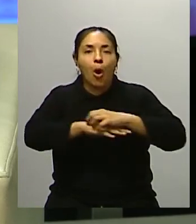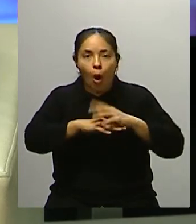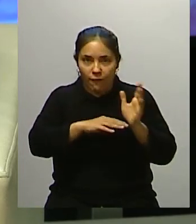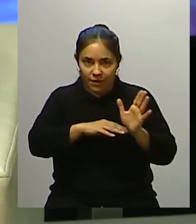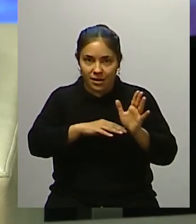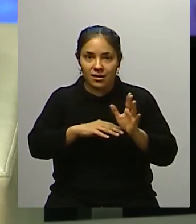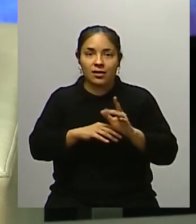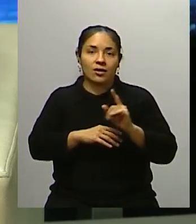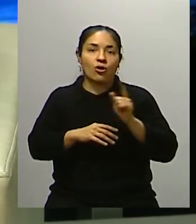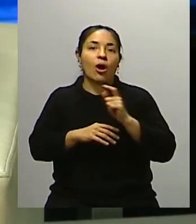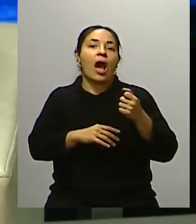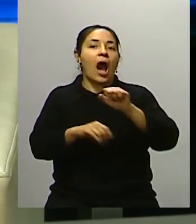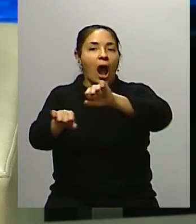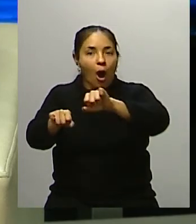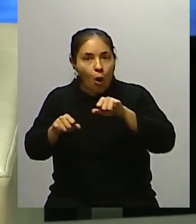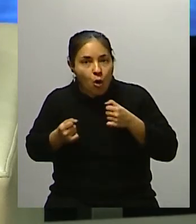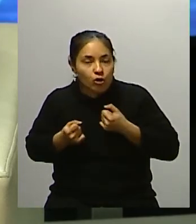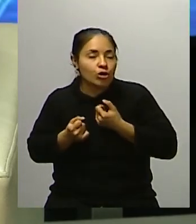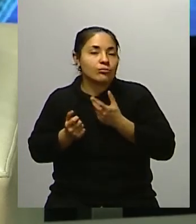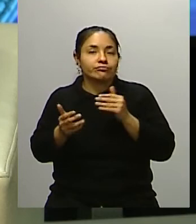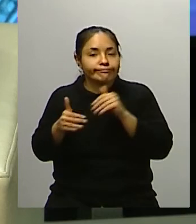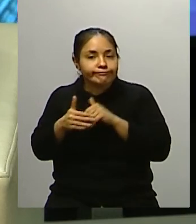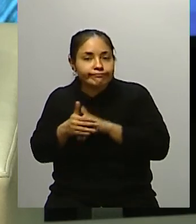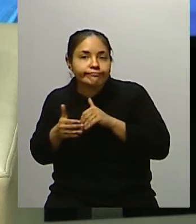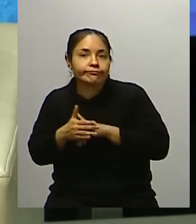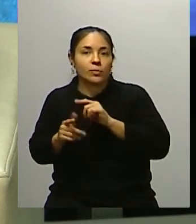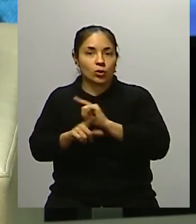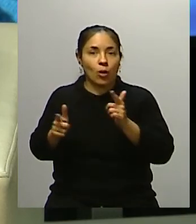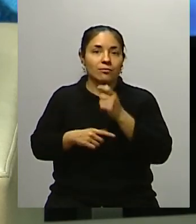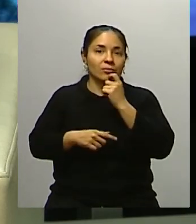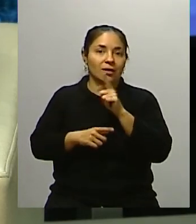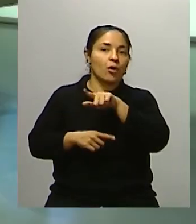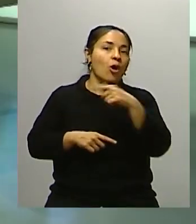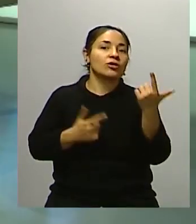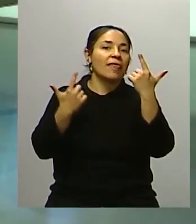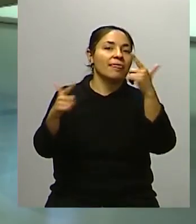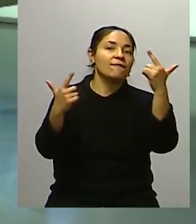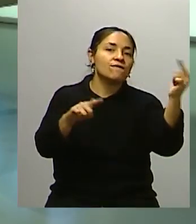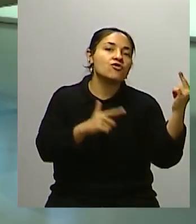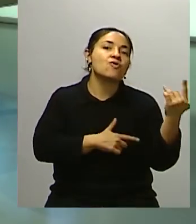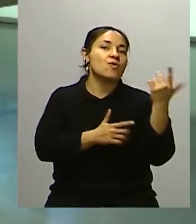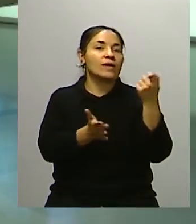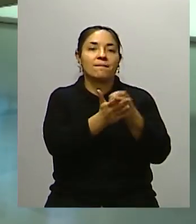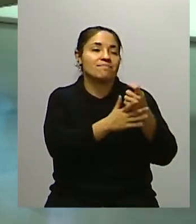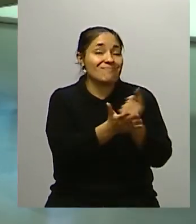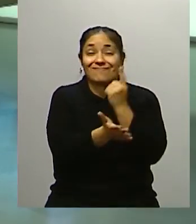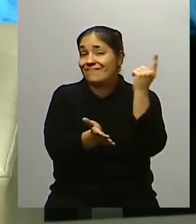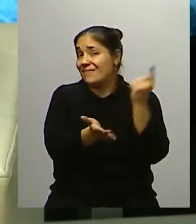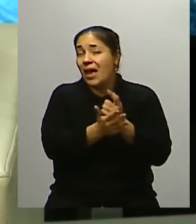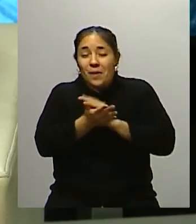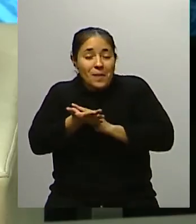implica tener capacidad de ahorro, capacidad de tener otro tipo de medios de recreación, de aumentar básico, tu nivel digamos. de vida. Lo